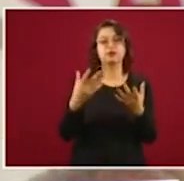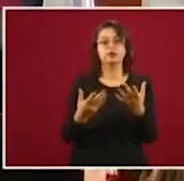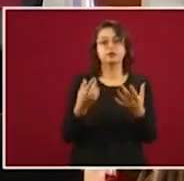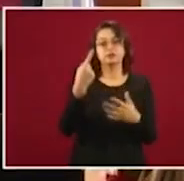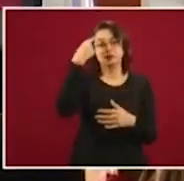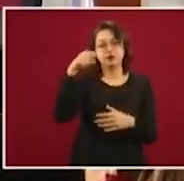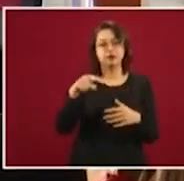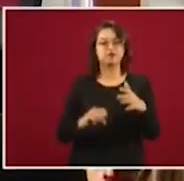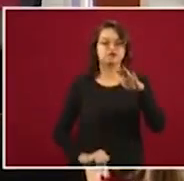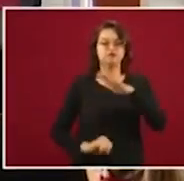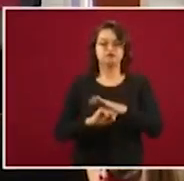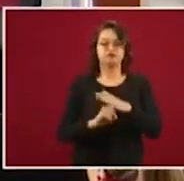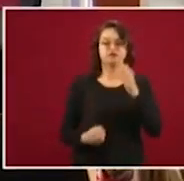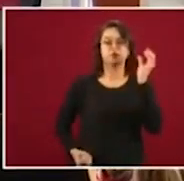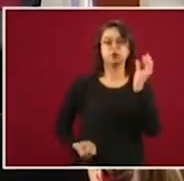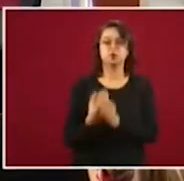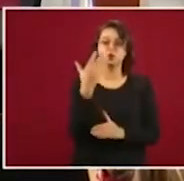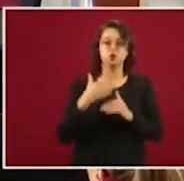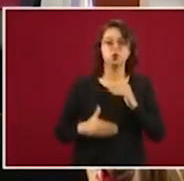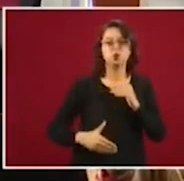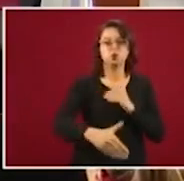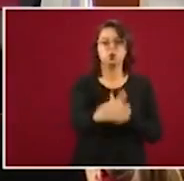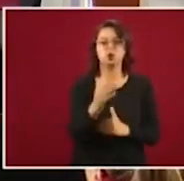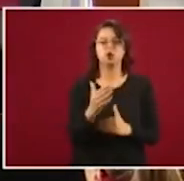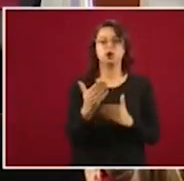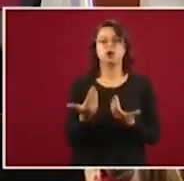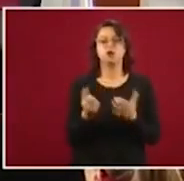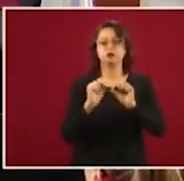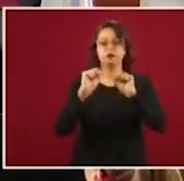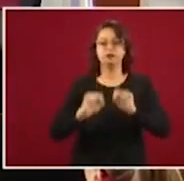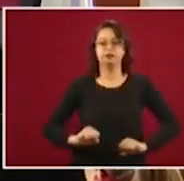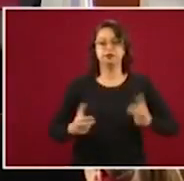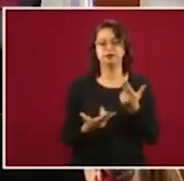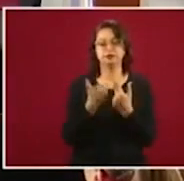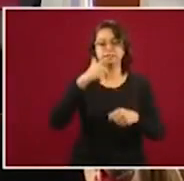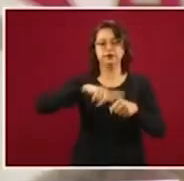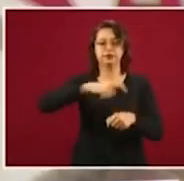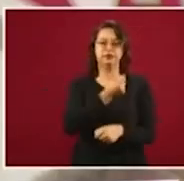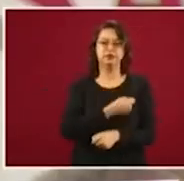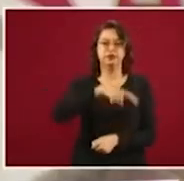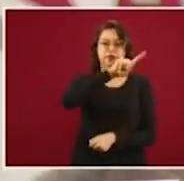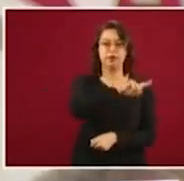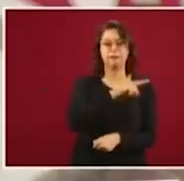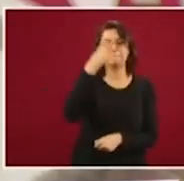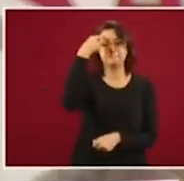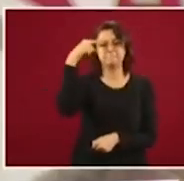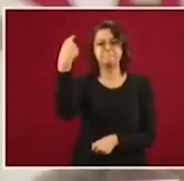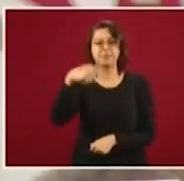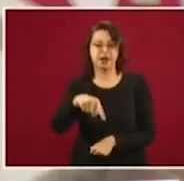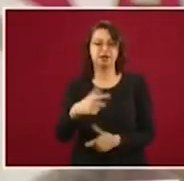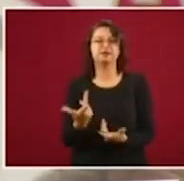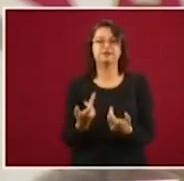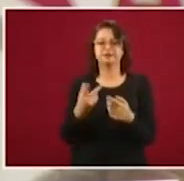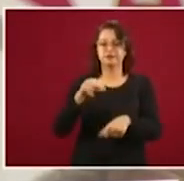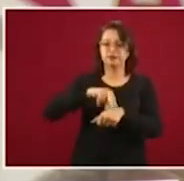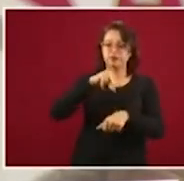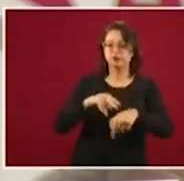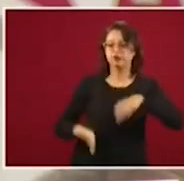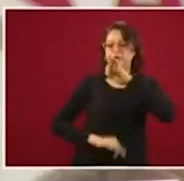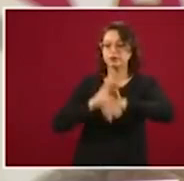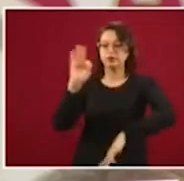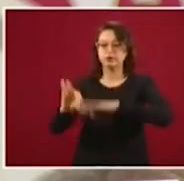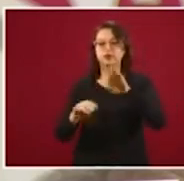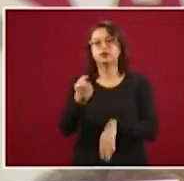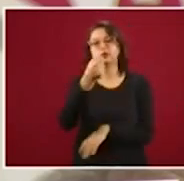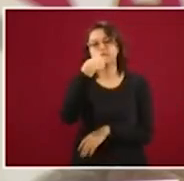Sistema Nacional de Salud que nos permita garantizar la atención médica y los medicamentos gratuitos.